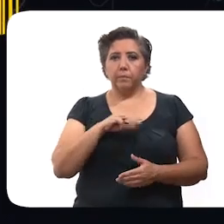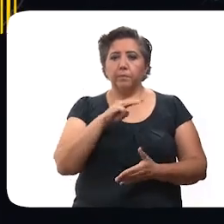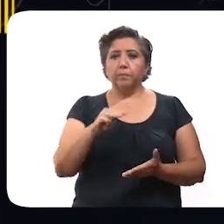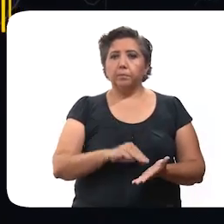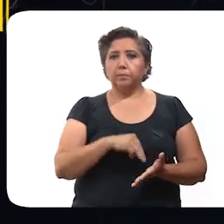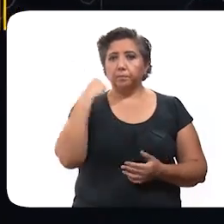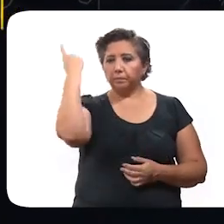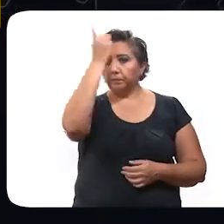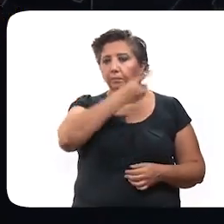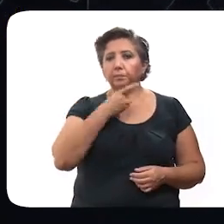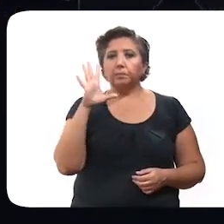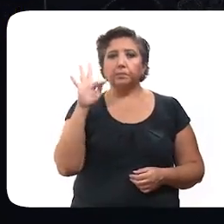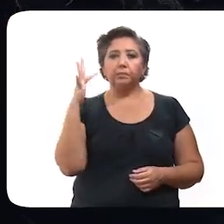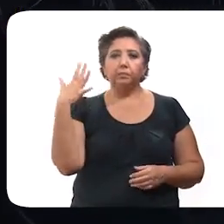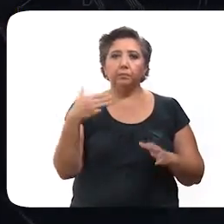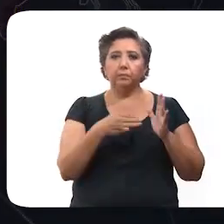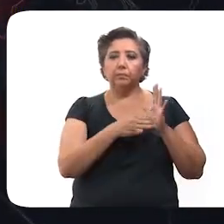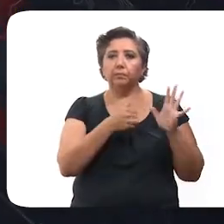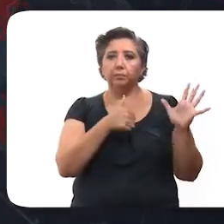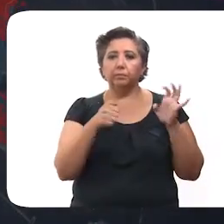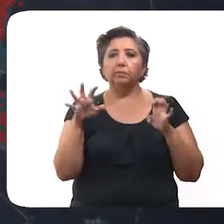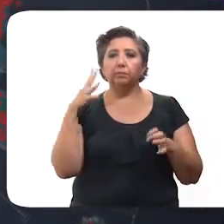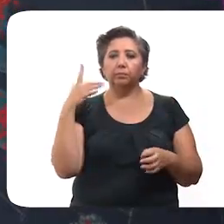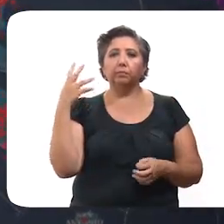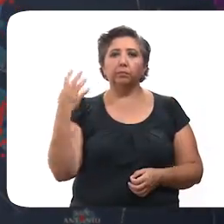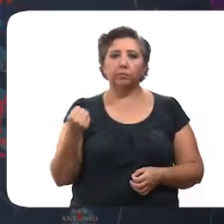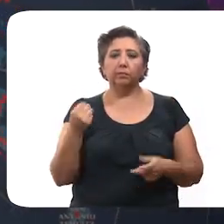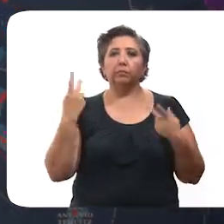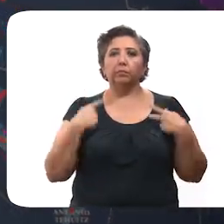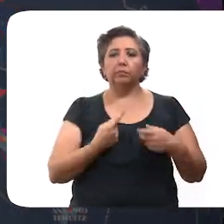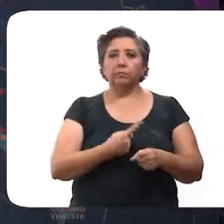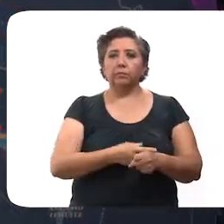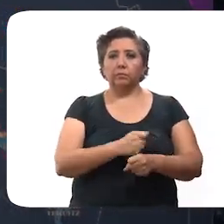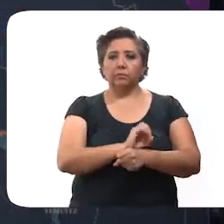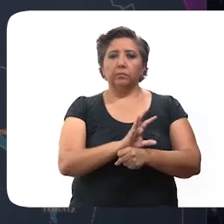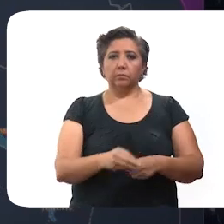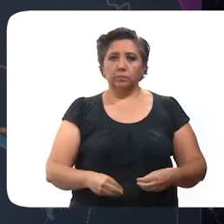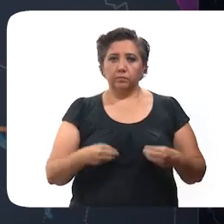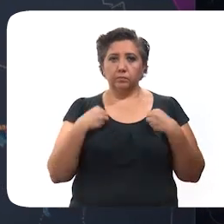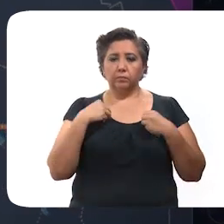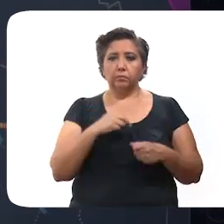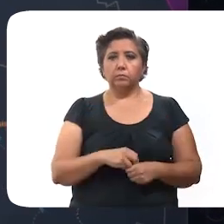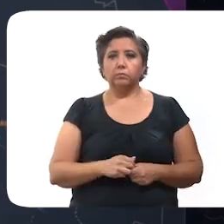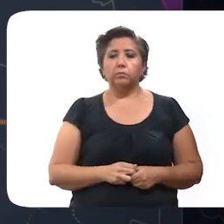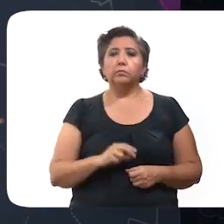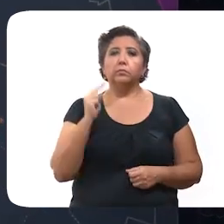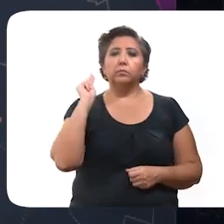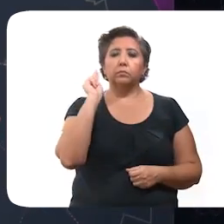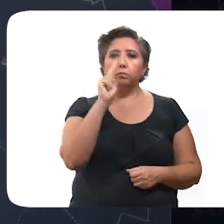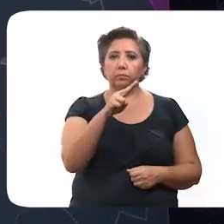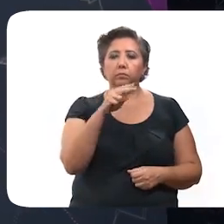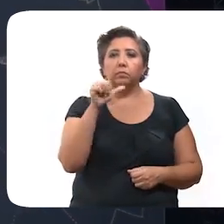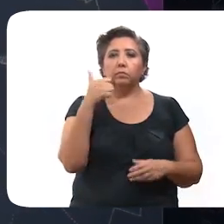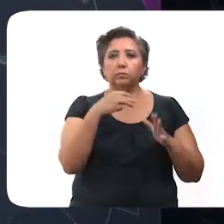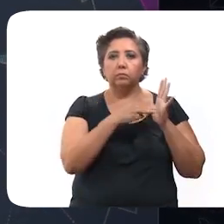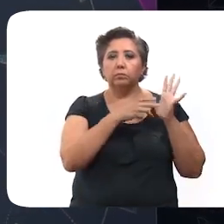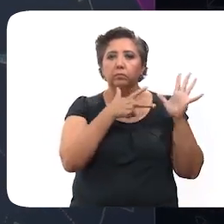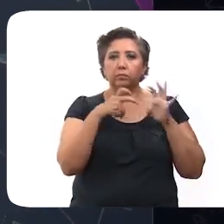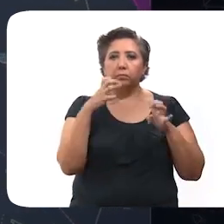Específicamente en Mérida se han diagnosticado 45.659 personas contagiadas de coronavirus, que viven en la zona